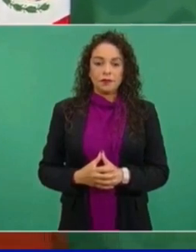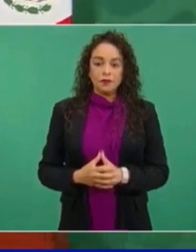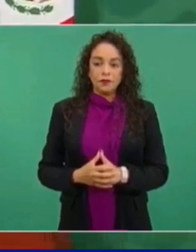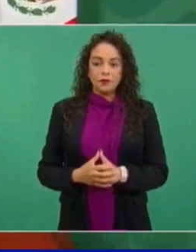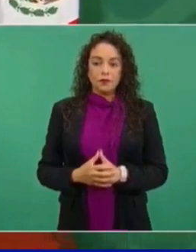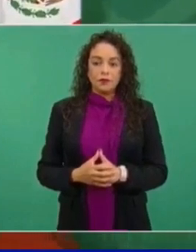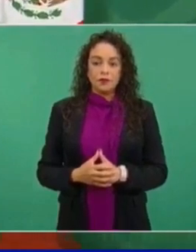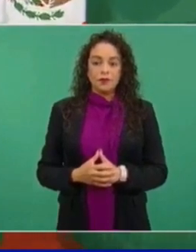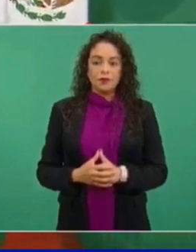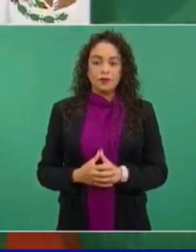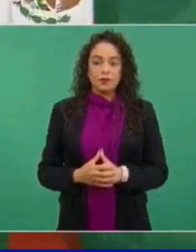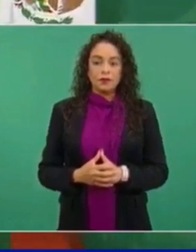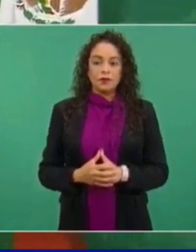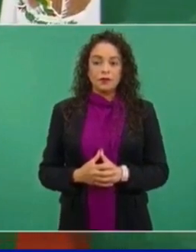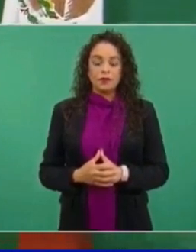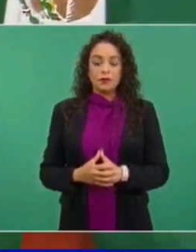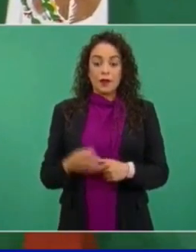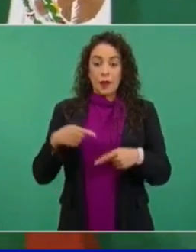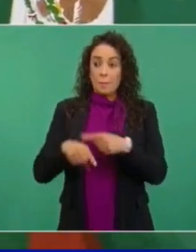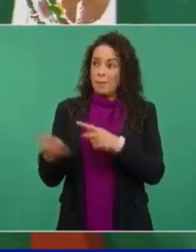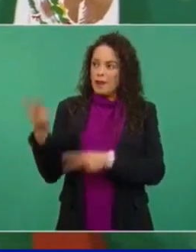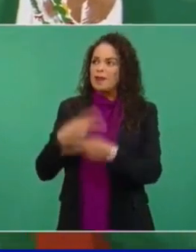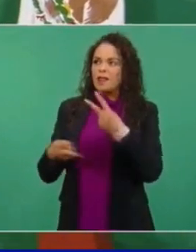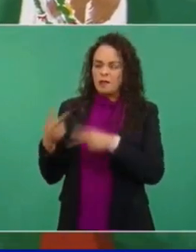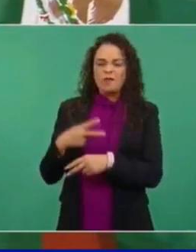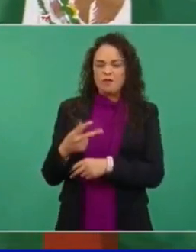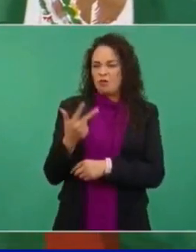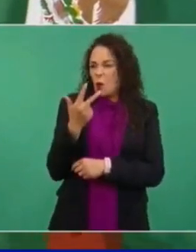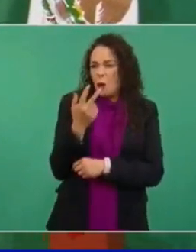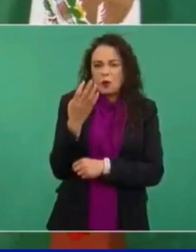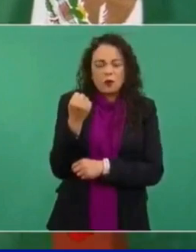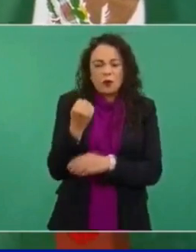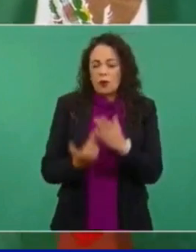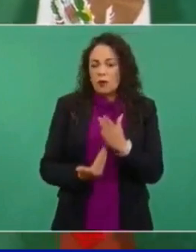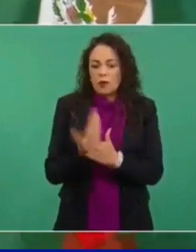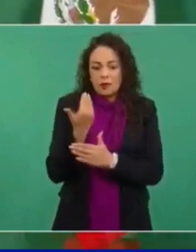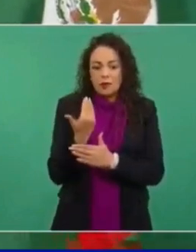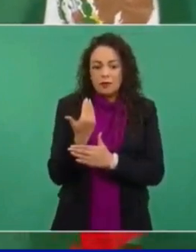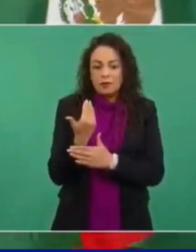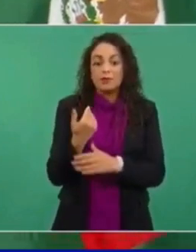las 8, las 9 de la mañana, porque me asomé